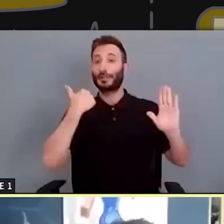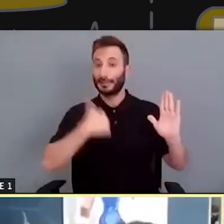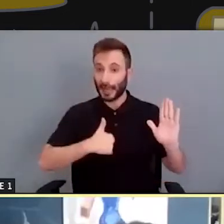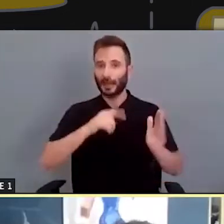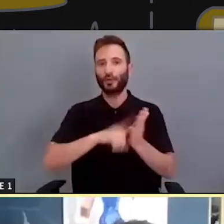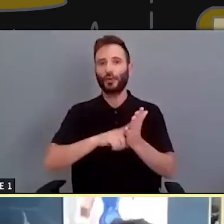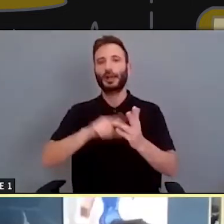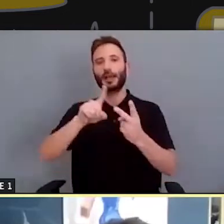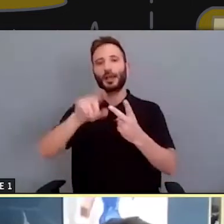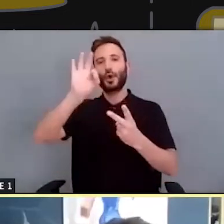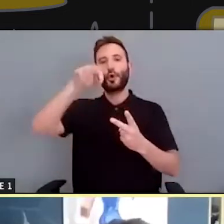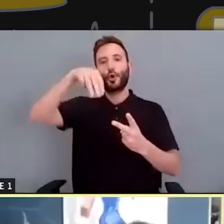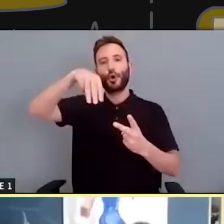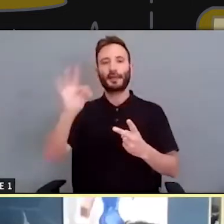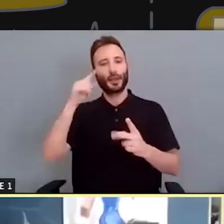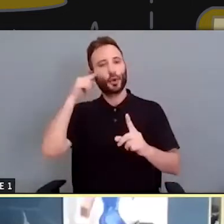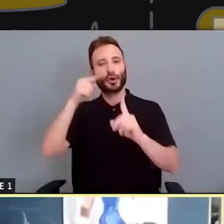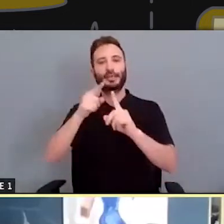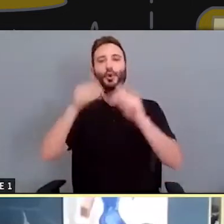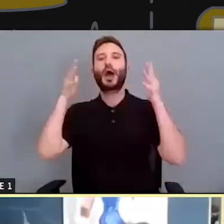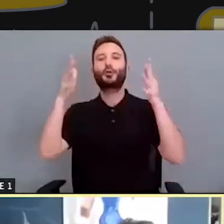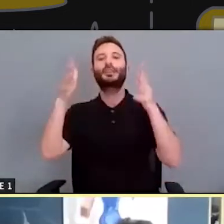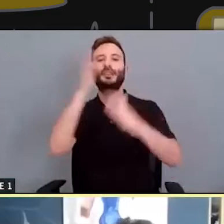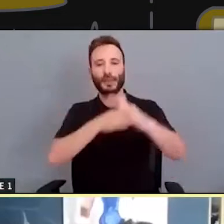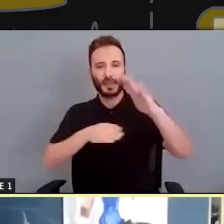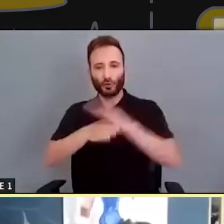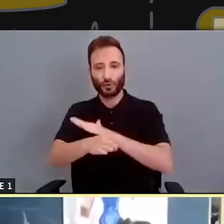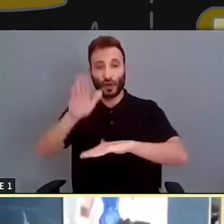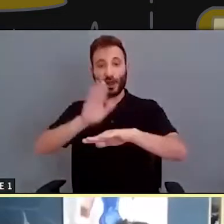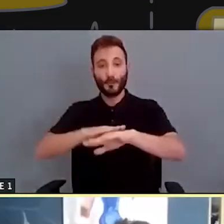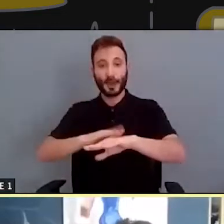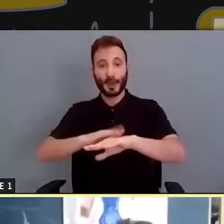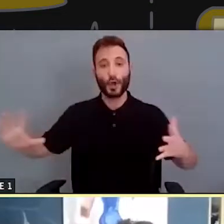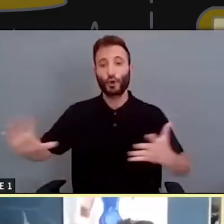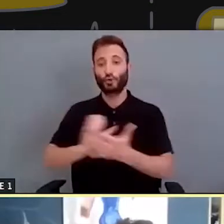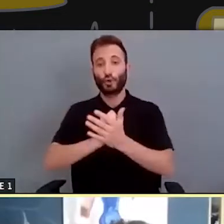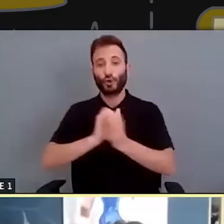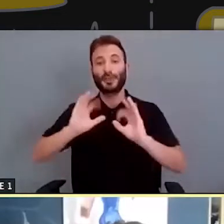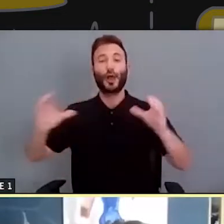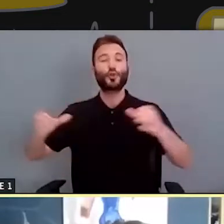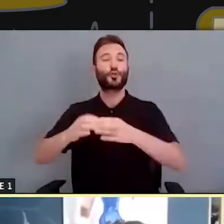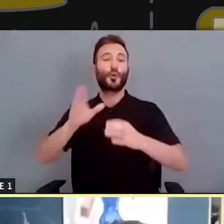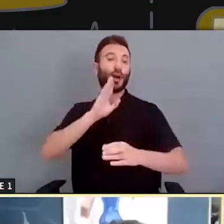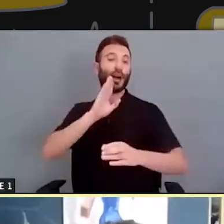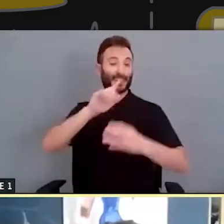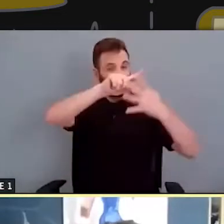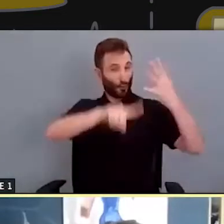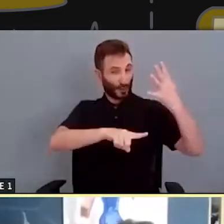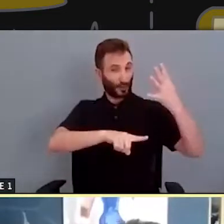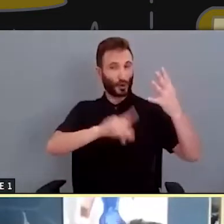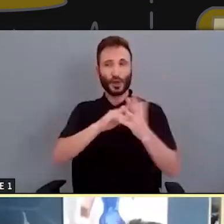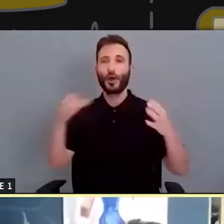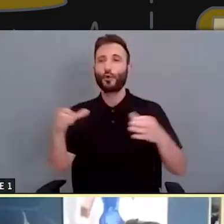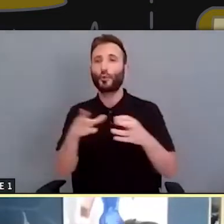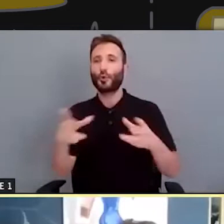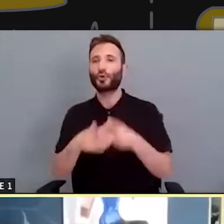una recuperación inclusiva, que es una serie de la OMT para todos los grupos de los que he hablado. Todos los grupos sociales, entre